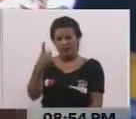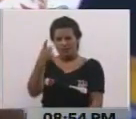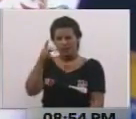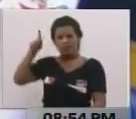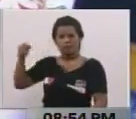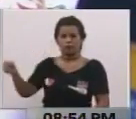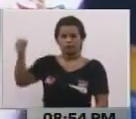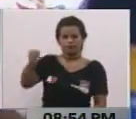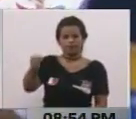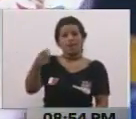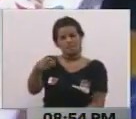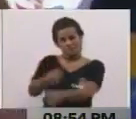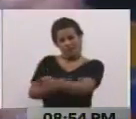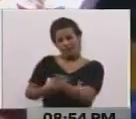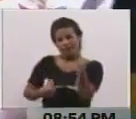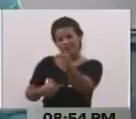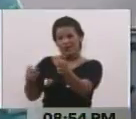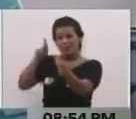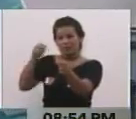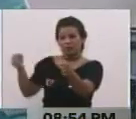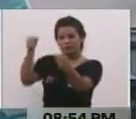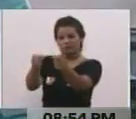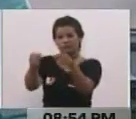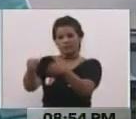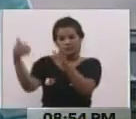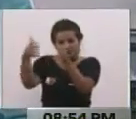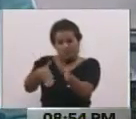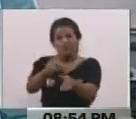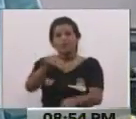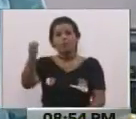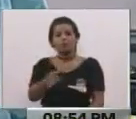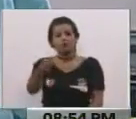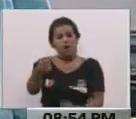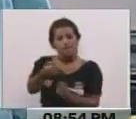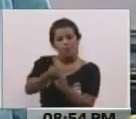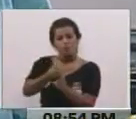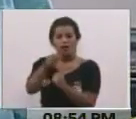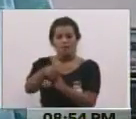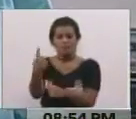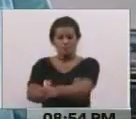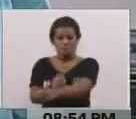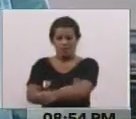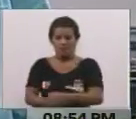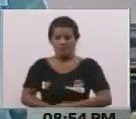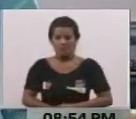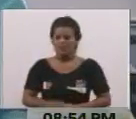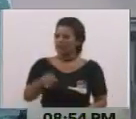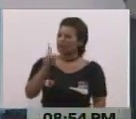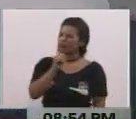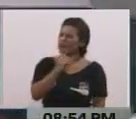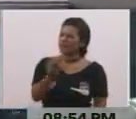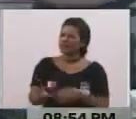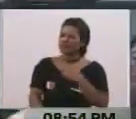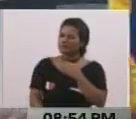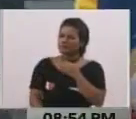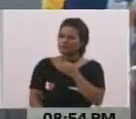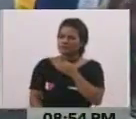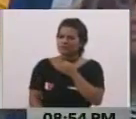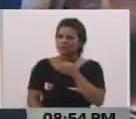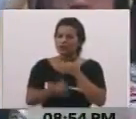que esté al 100% con él. Que sepa. ¿Cómo te llamas tú? Realmente.